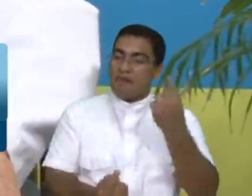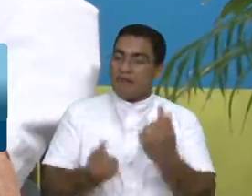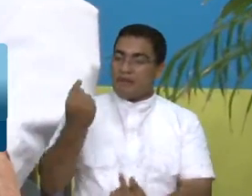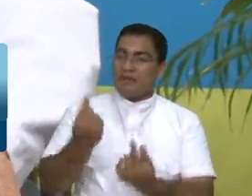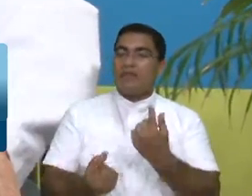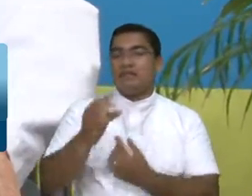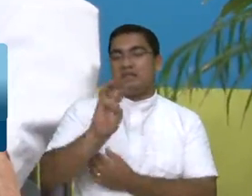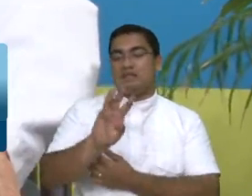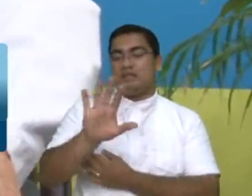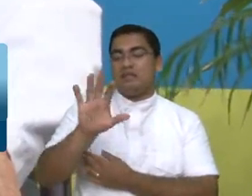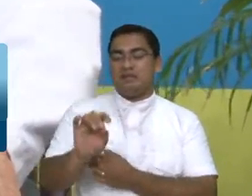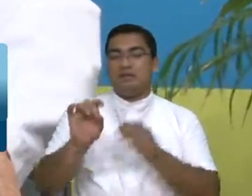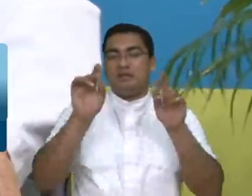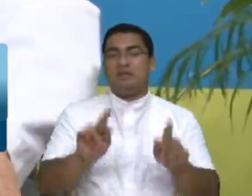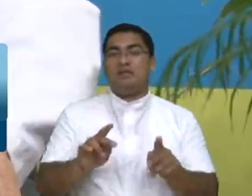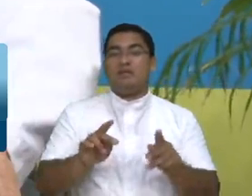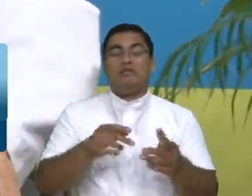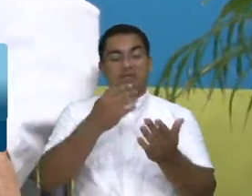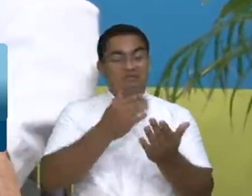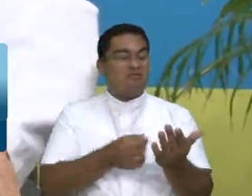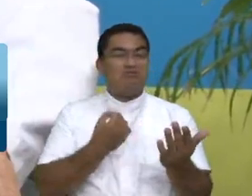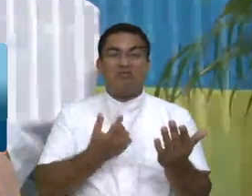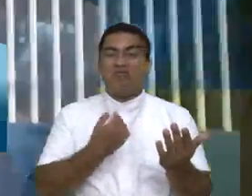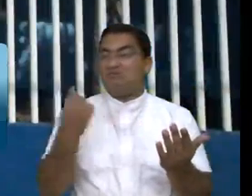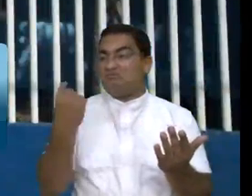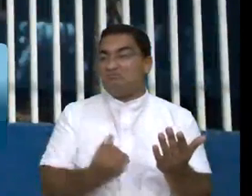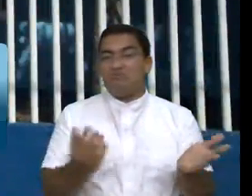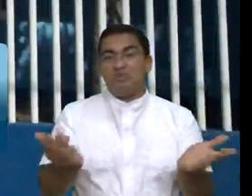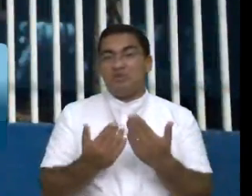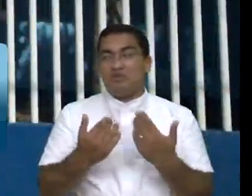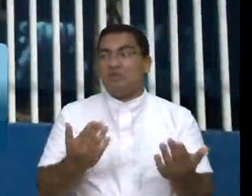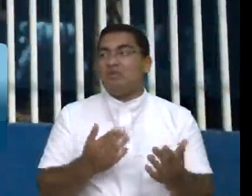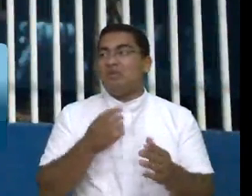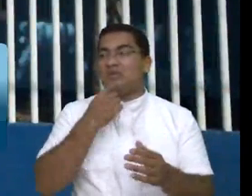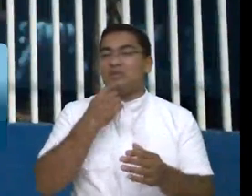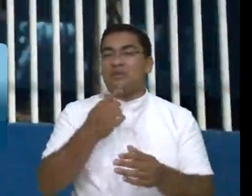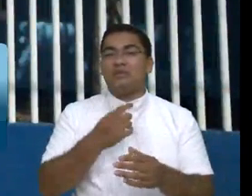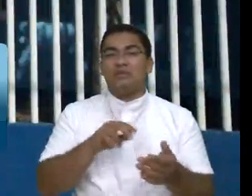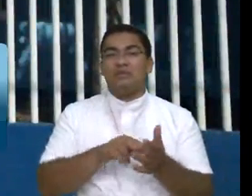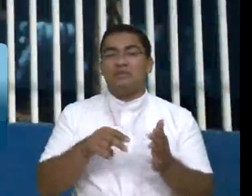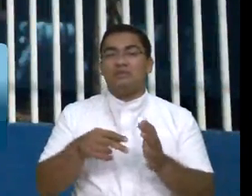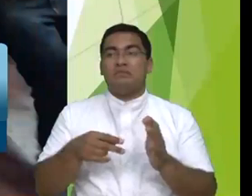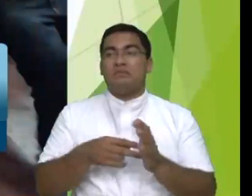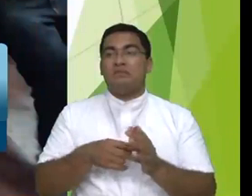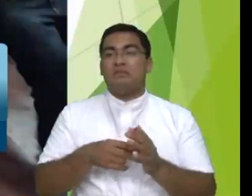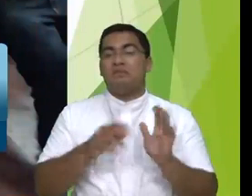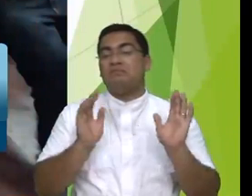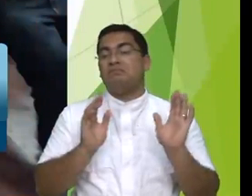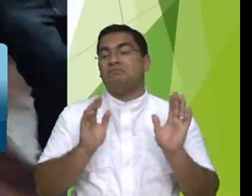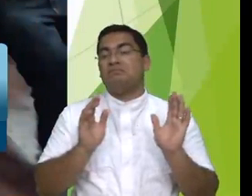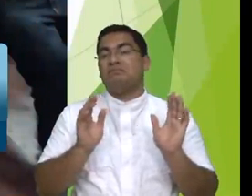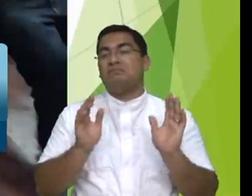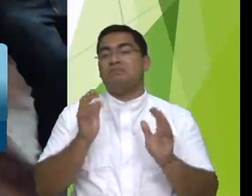son 350. El resto son pacientes que probablemente sean muy leves, ¿verdad? Que llegaron solamente al diagnóstico y ya se han retirado, pues